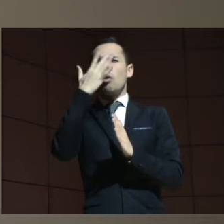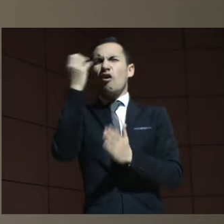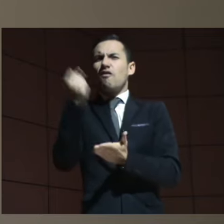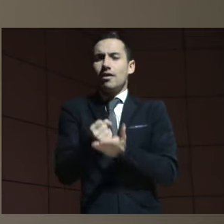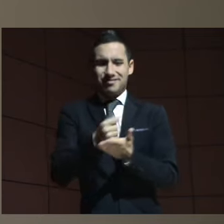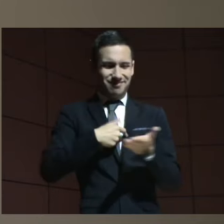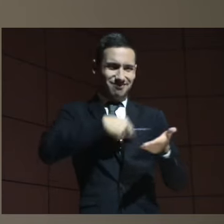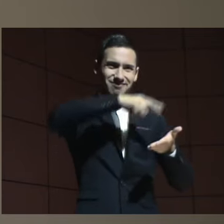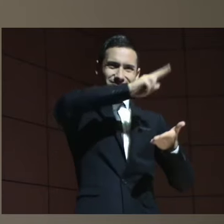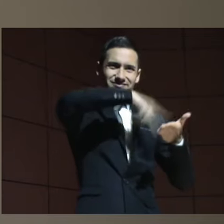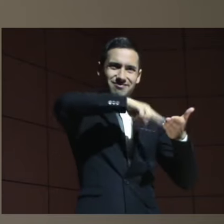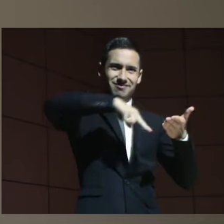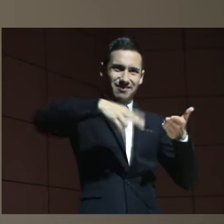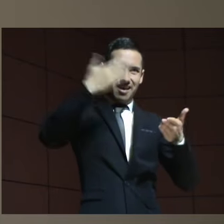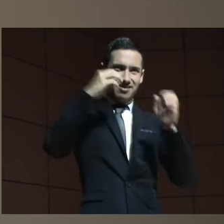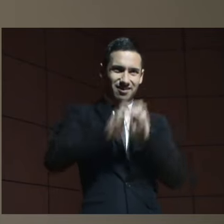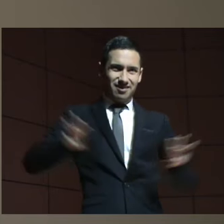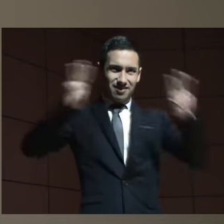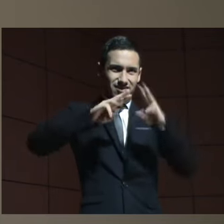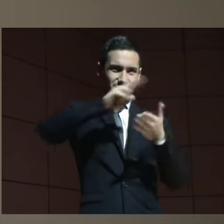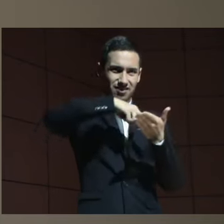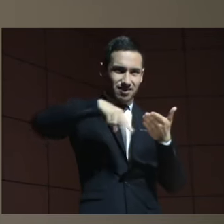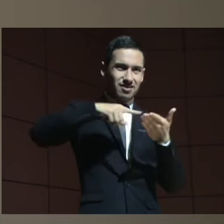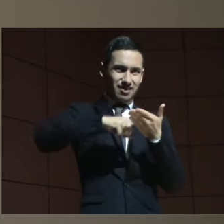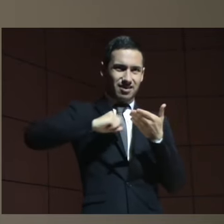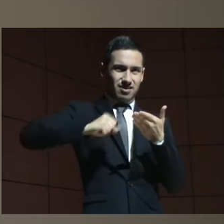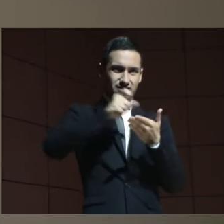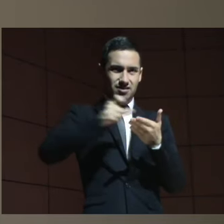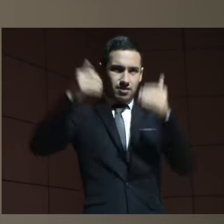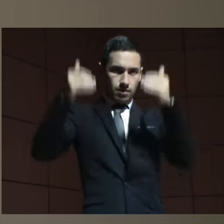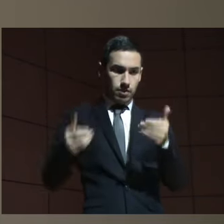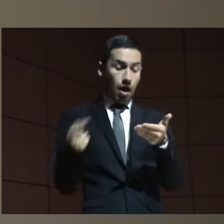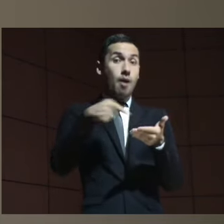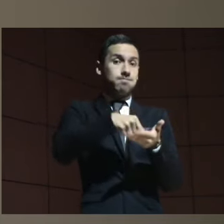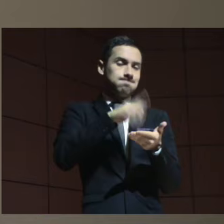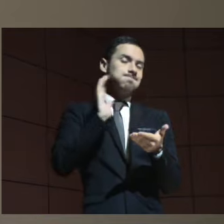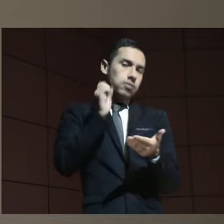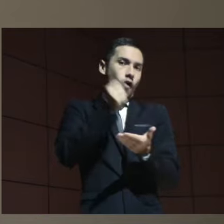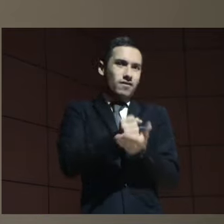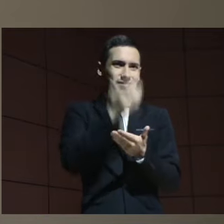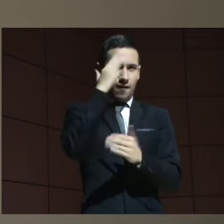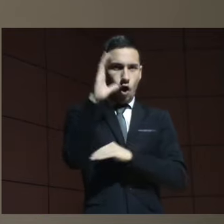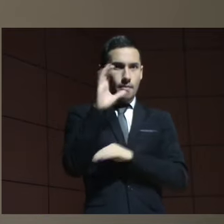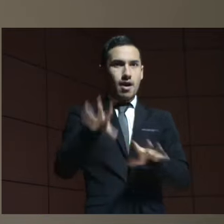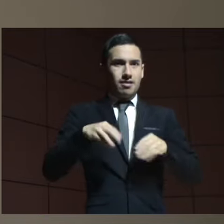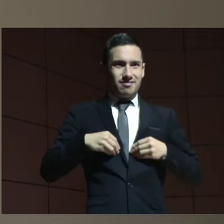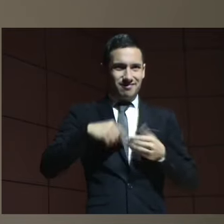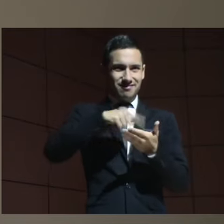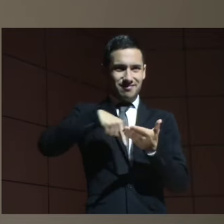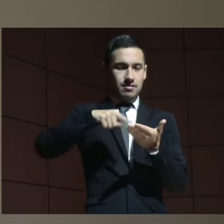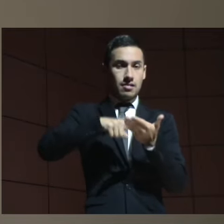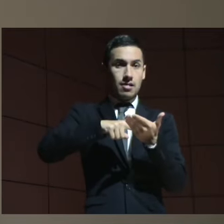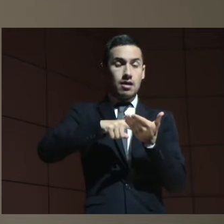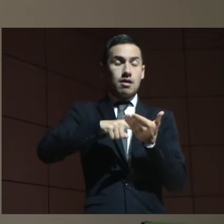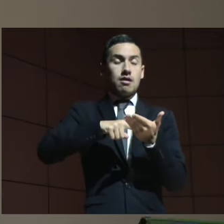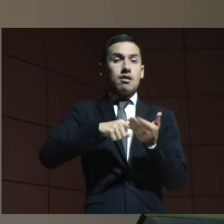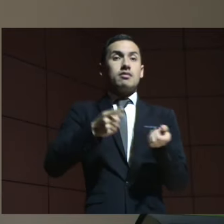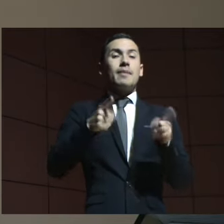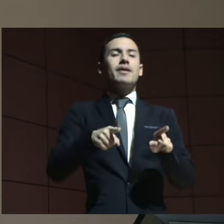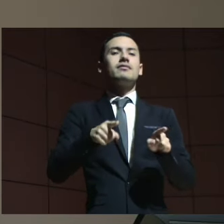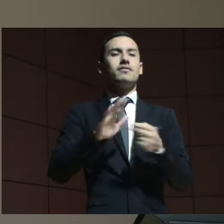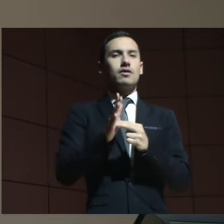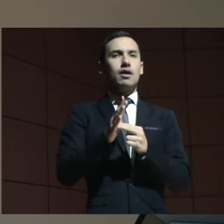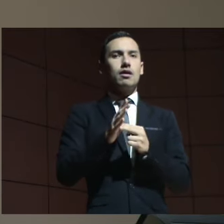de la suscripción y ratificación de la Convención de las Naciones Unidas sobre los Derechos de las Personas con Discapacidad por parte de